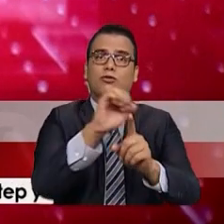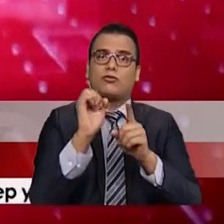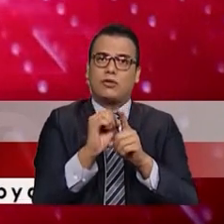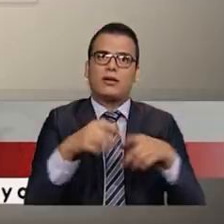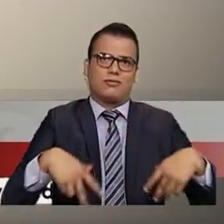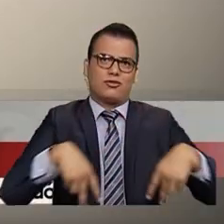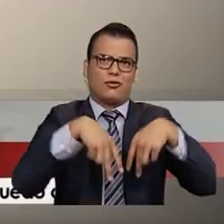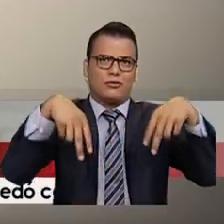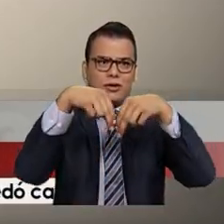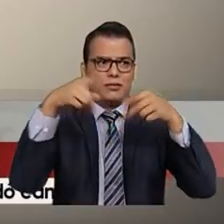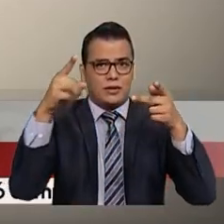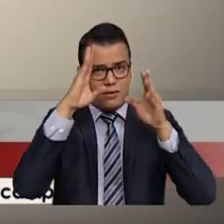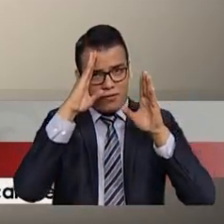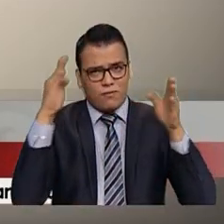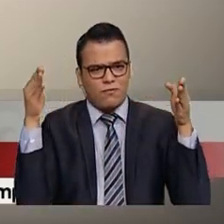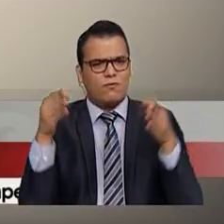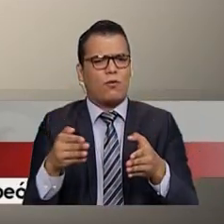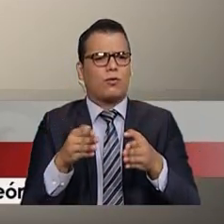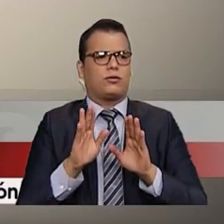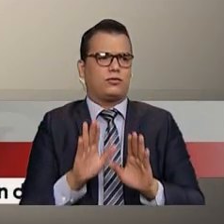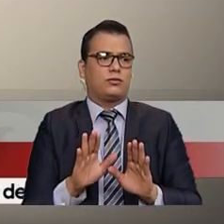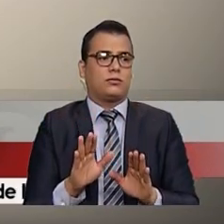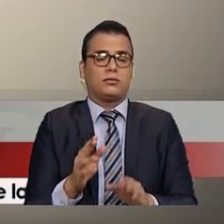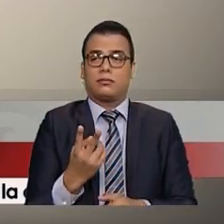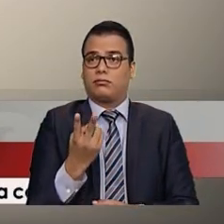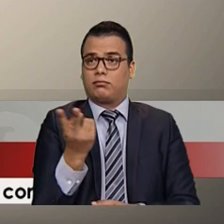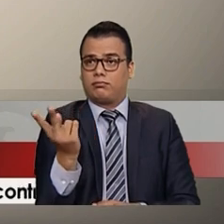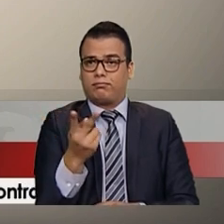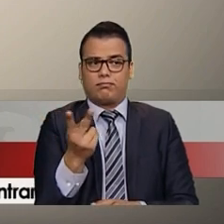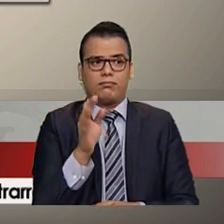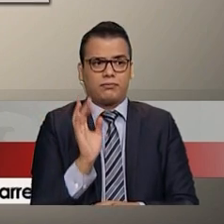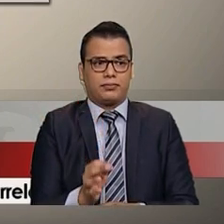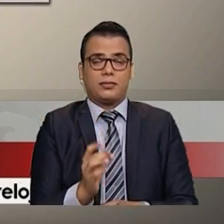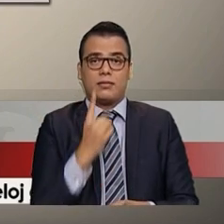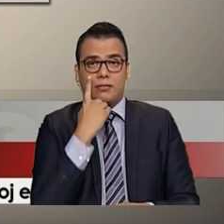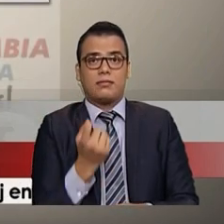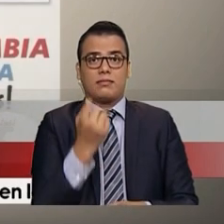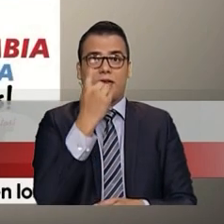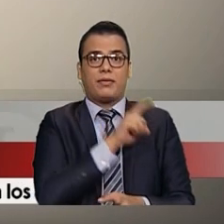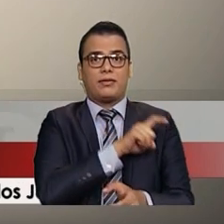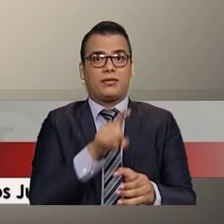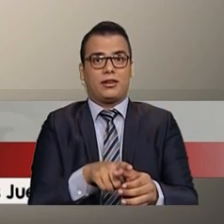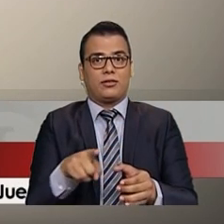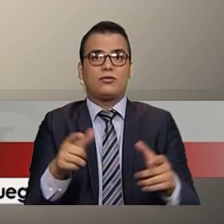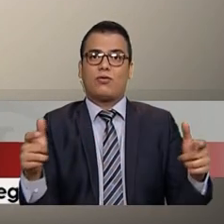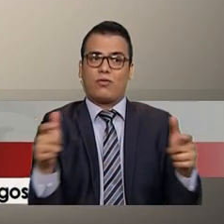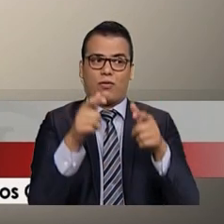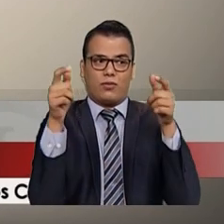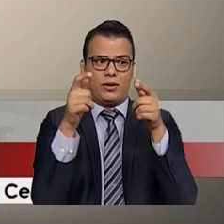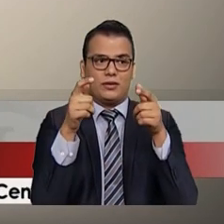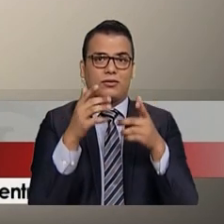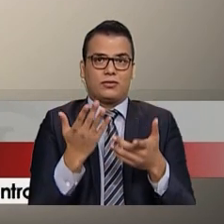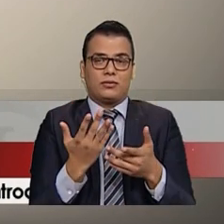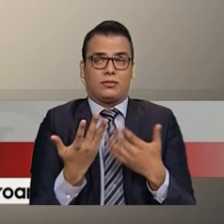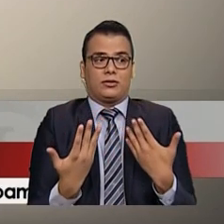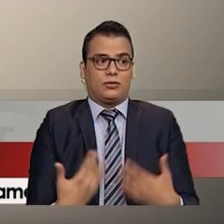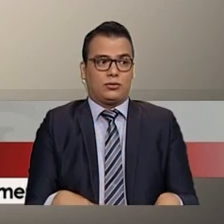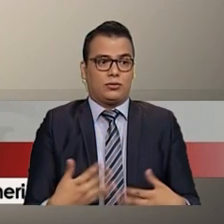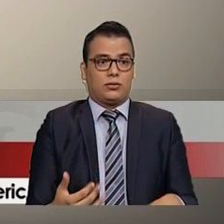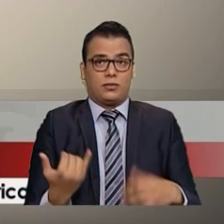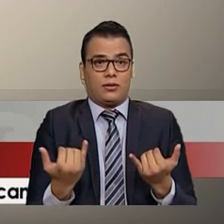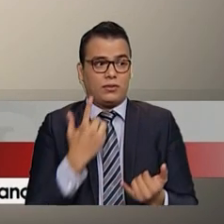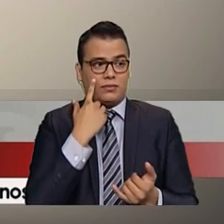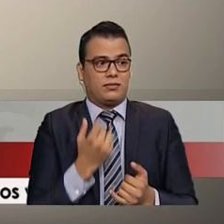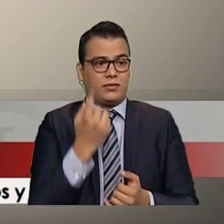generar el enfoque con estos invitados tiene algo muy en común que es la primera proteína que es en el congreso están deprimidos por ejemplo yo tengo una expectativa muy